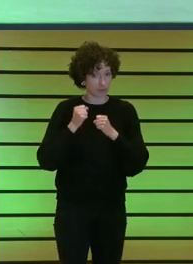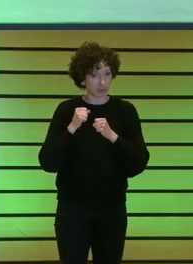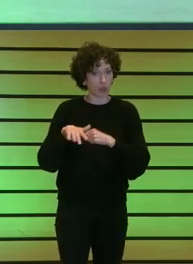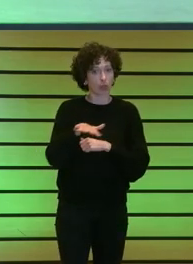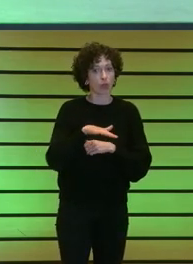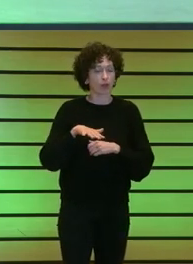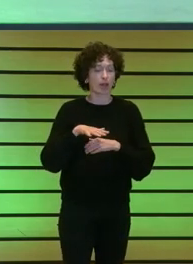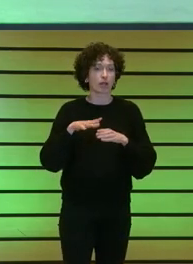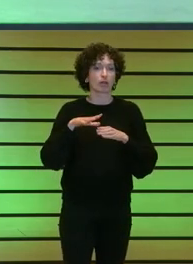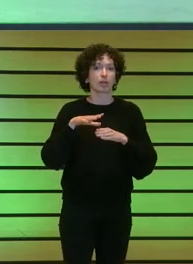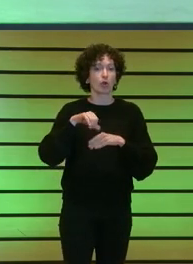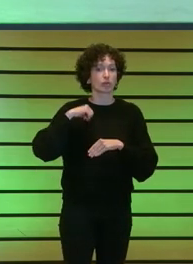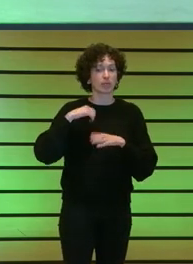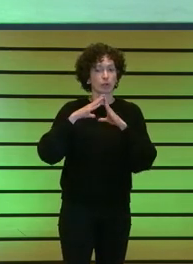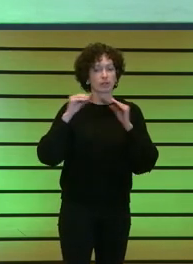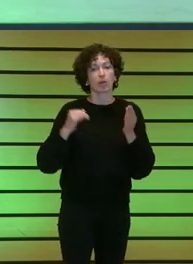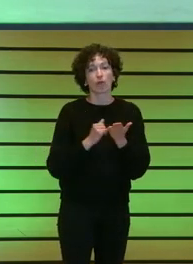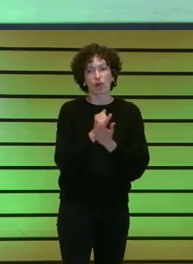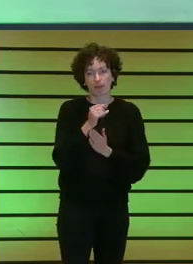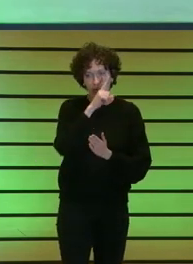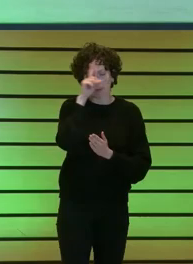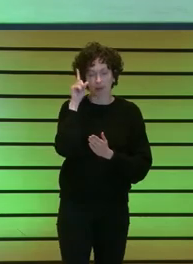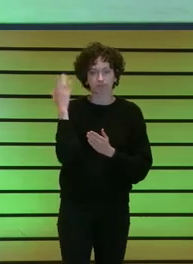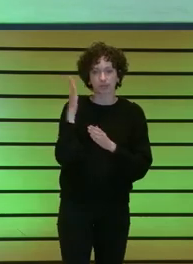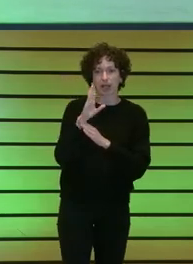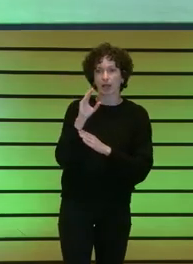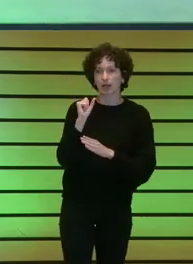de fuenlabrada de Madrid os presento a Carlos bellayos